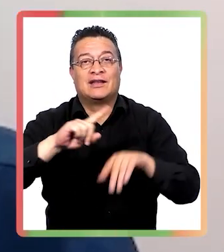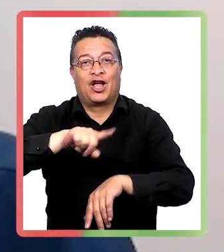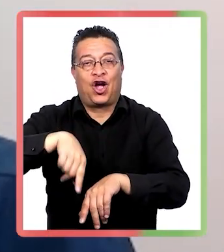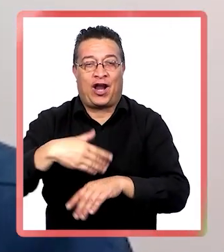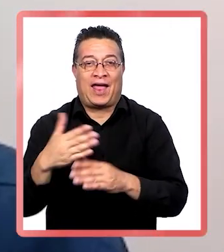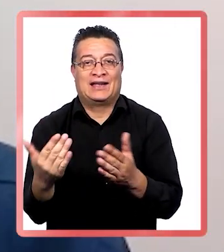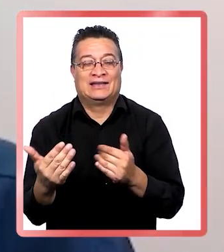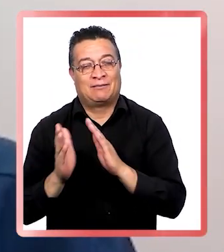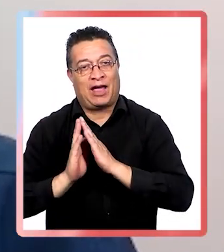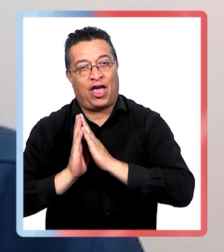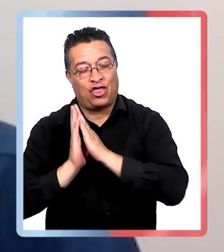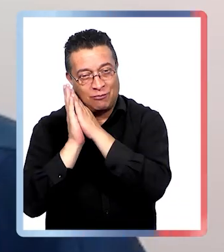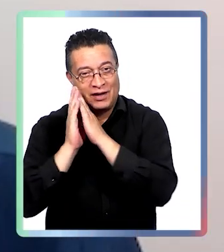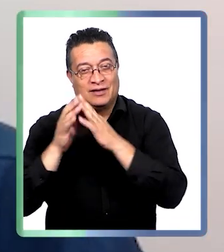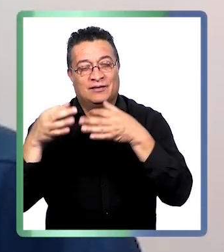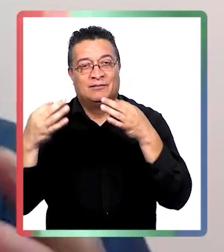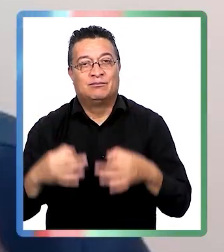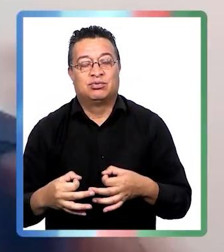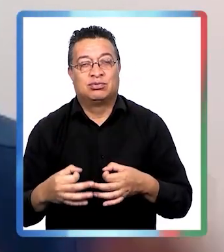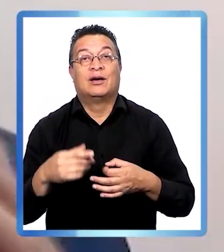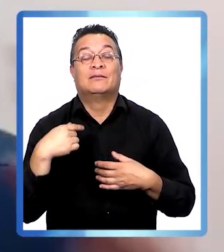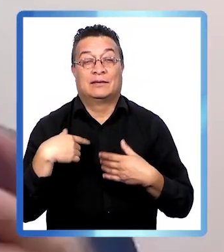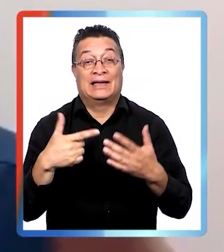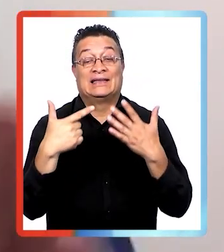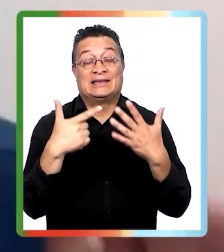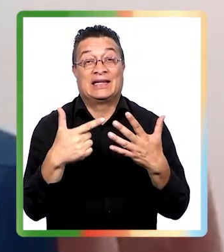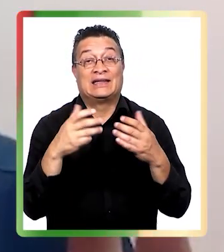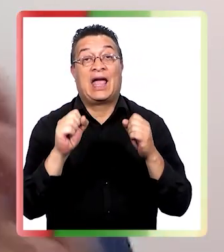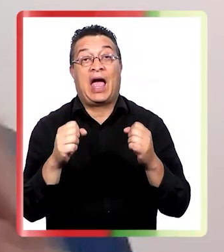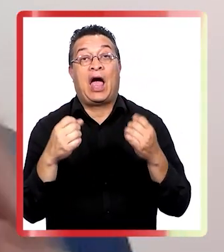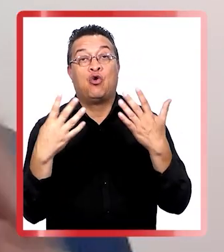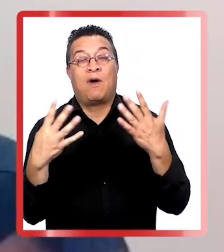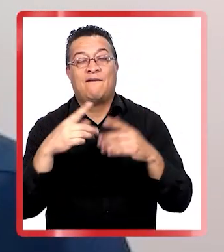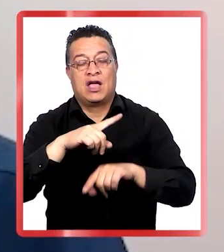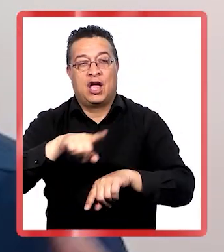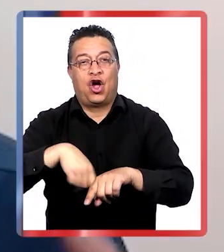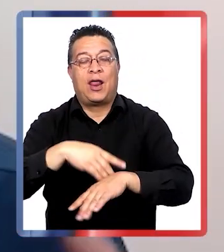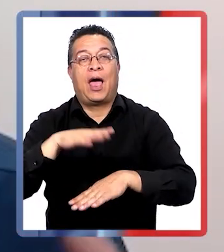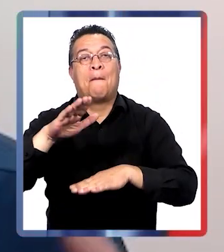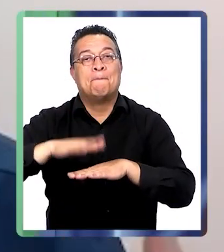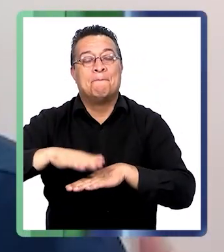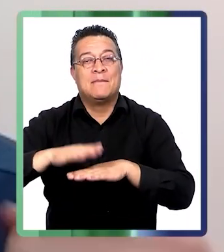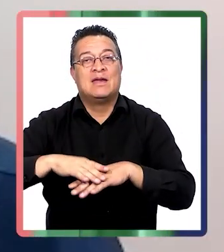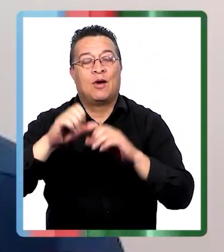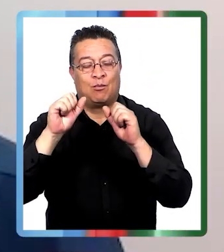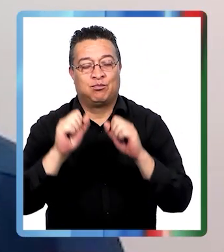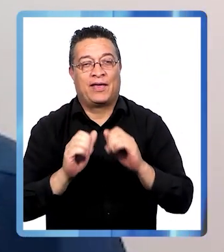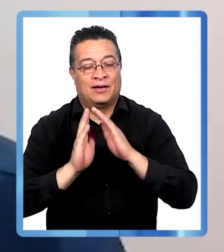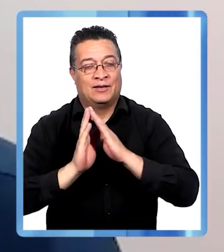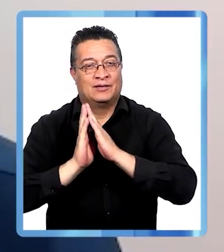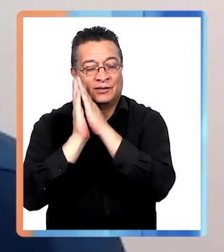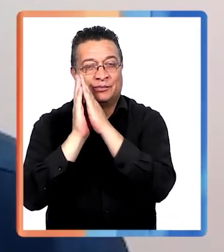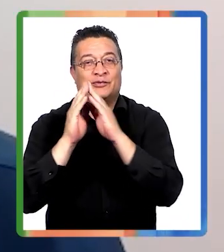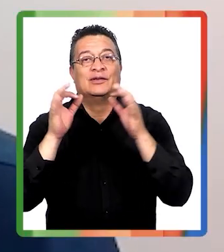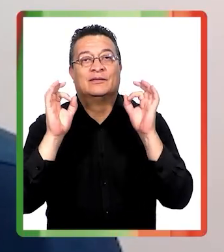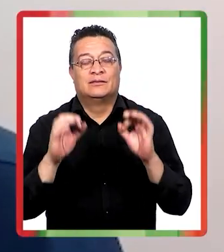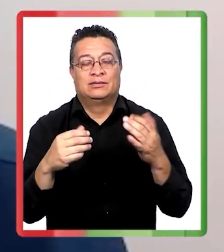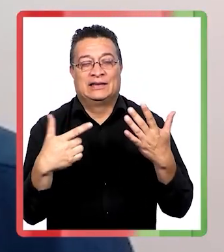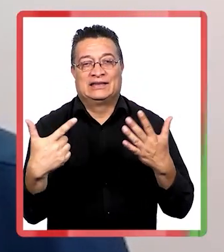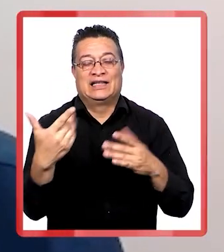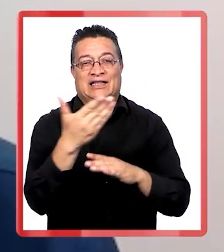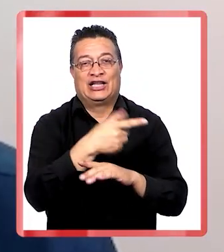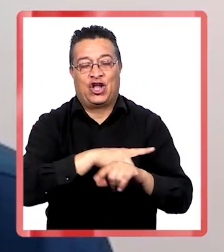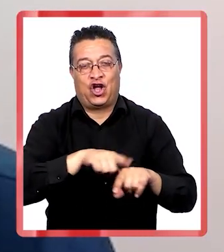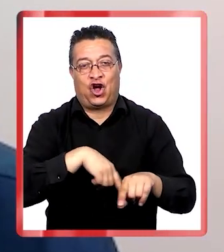de dormir de manera efectiva. Los estudios hablan de 7 a 9 horas, pero el mínimo para tener en mente como punto